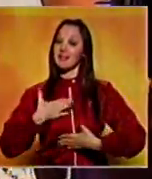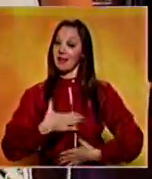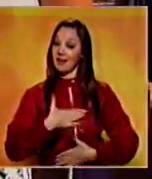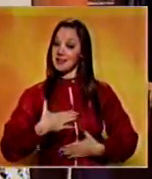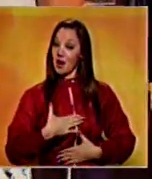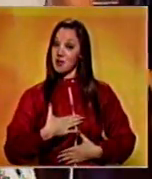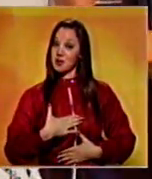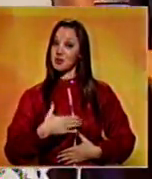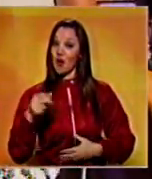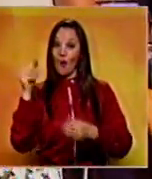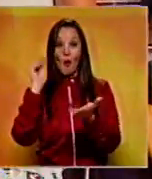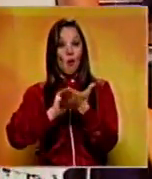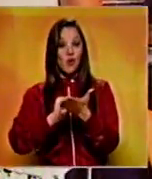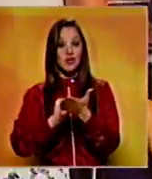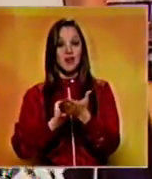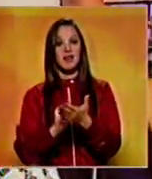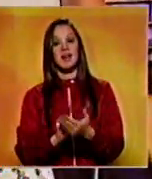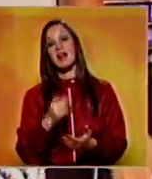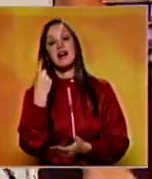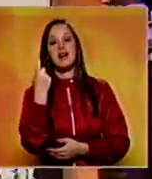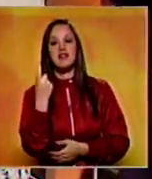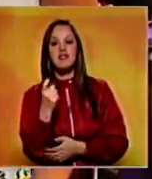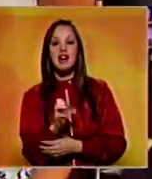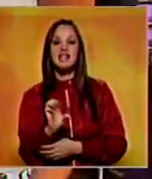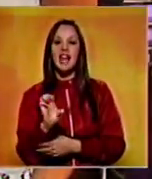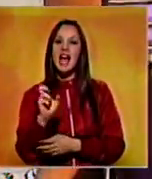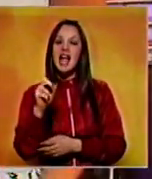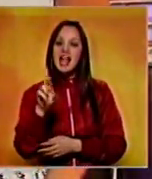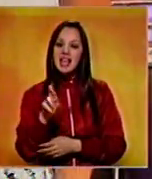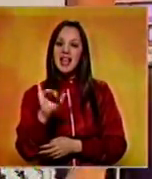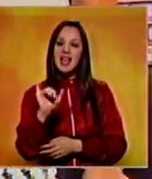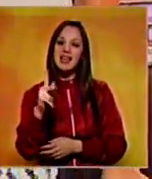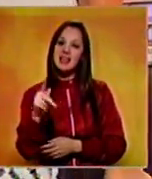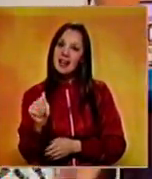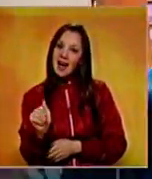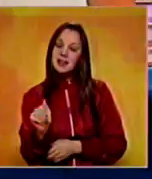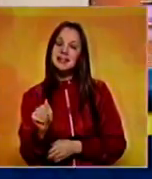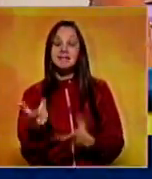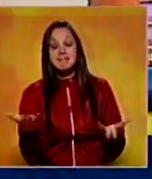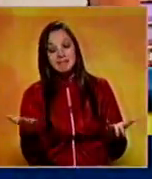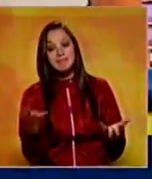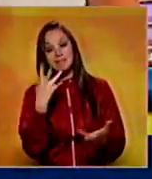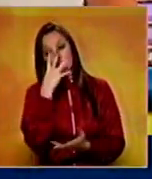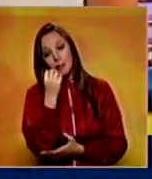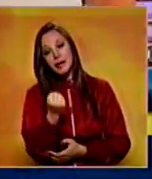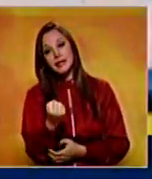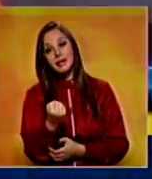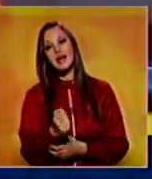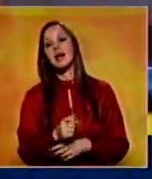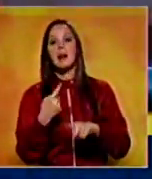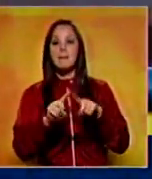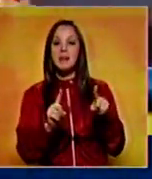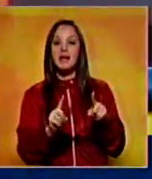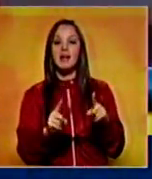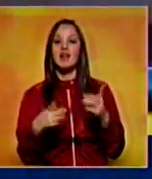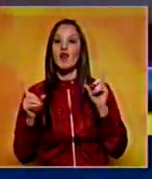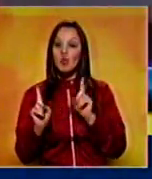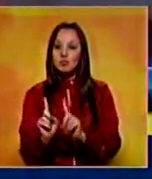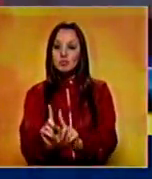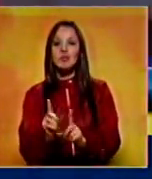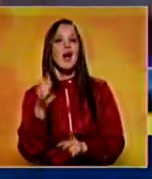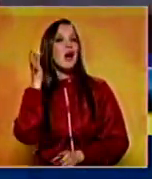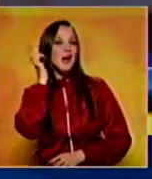en este escenario. Nos va a hacer falta Erika, fue una dupla muy bonita. Sí, la vamos a extrañar, pero bueno, en esta oportunidad me acompaña Alice Henrich, Miss